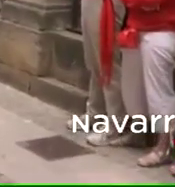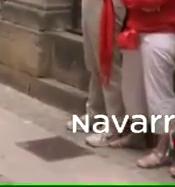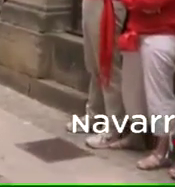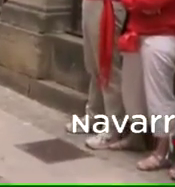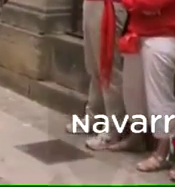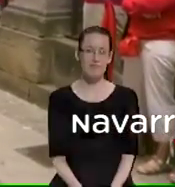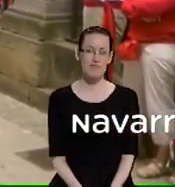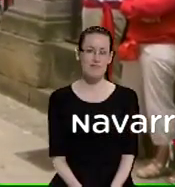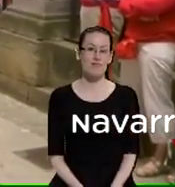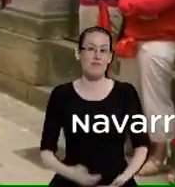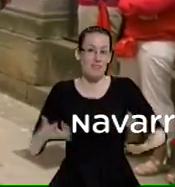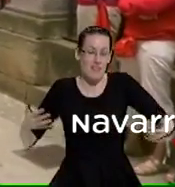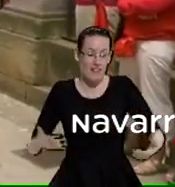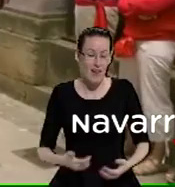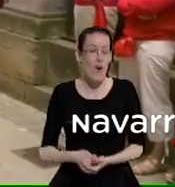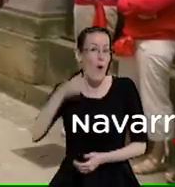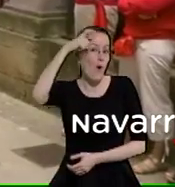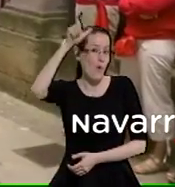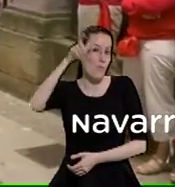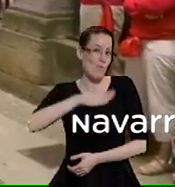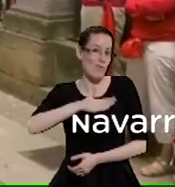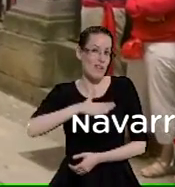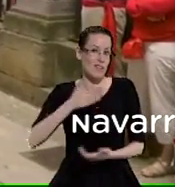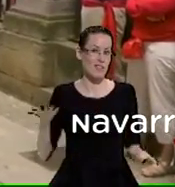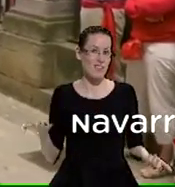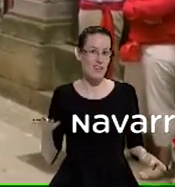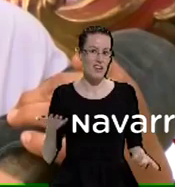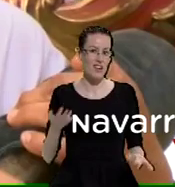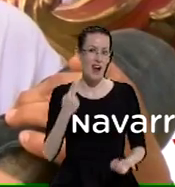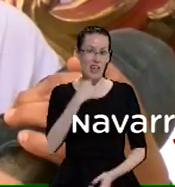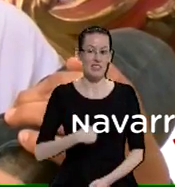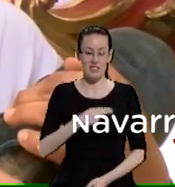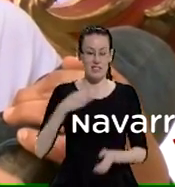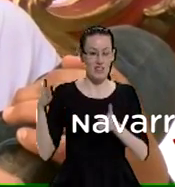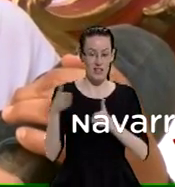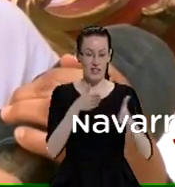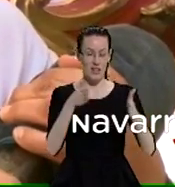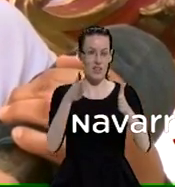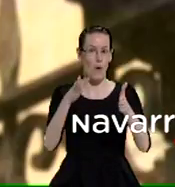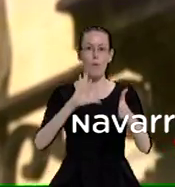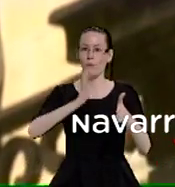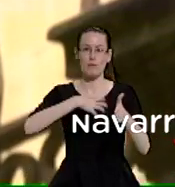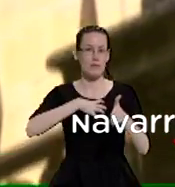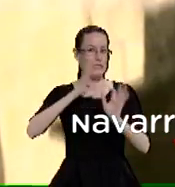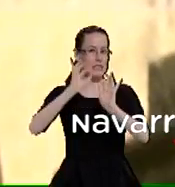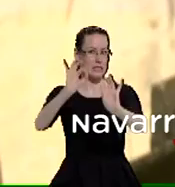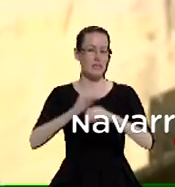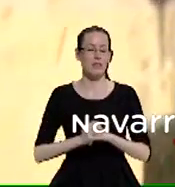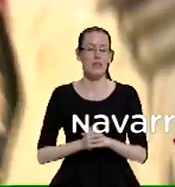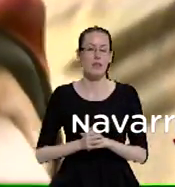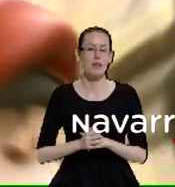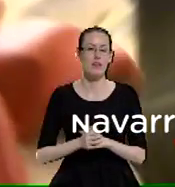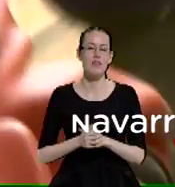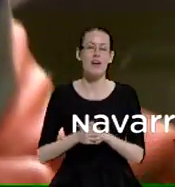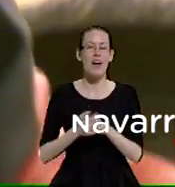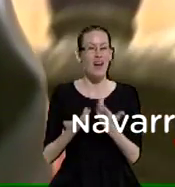La unión del pueblo, claro, Santiago y el camino, no es el patrón, no hay que tener devoción por el patrón, claro, como puentesino. ¿Y uno se emociona un poco en